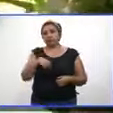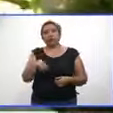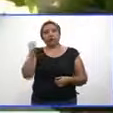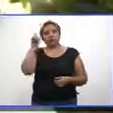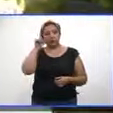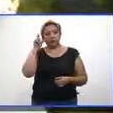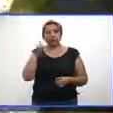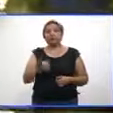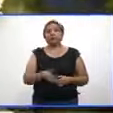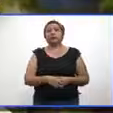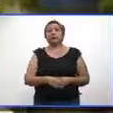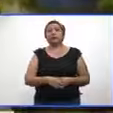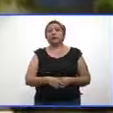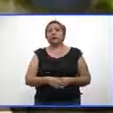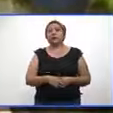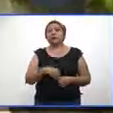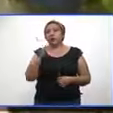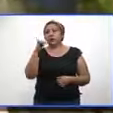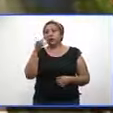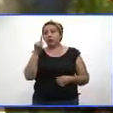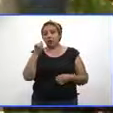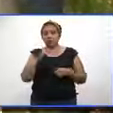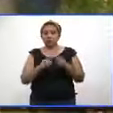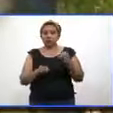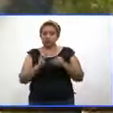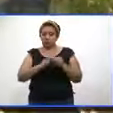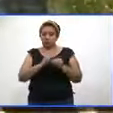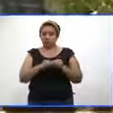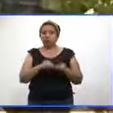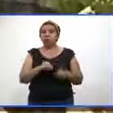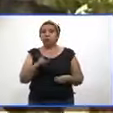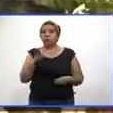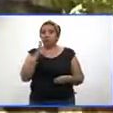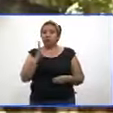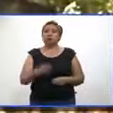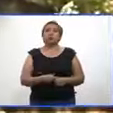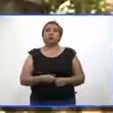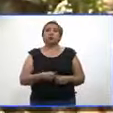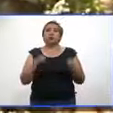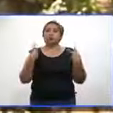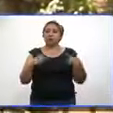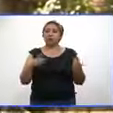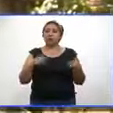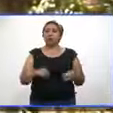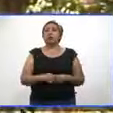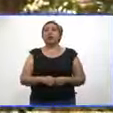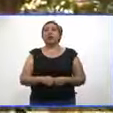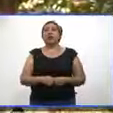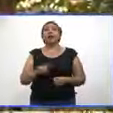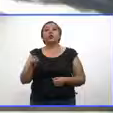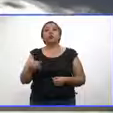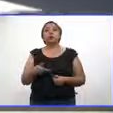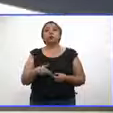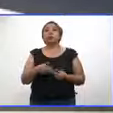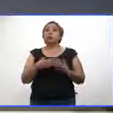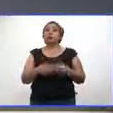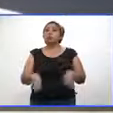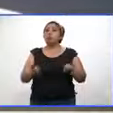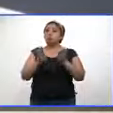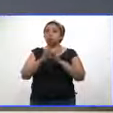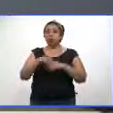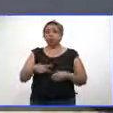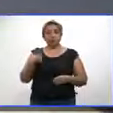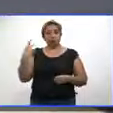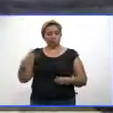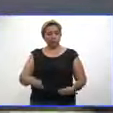tomate, cilantro, rábano. A veces salíamos a vender en pozole. Es una herramienta indispensable en su